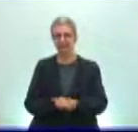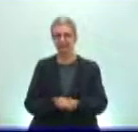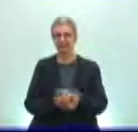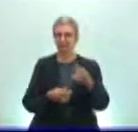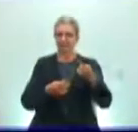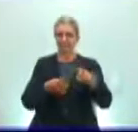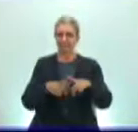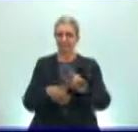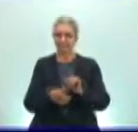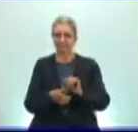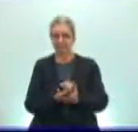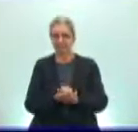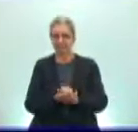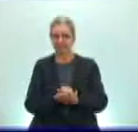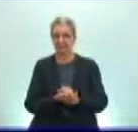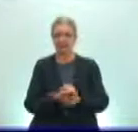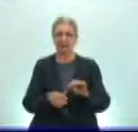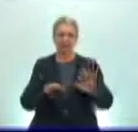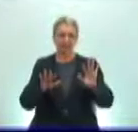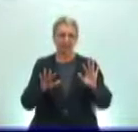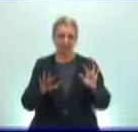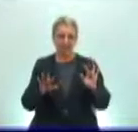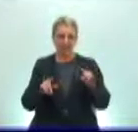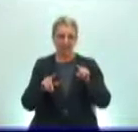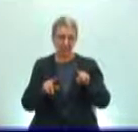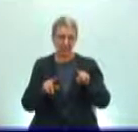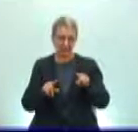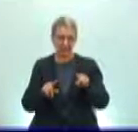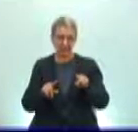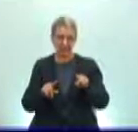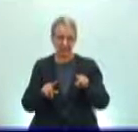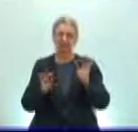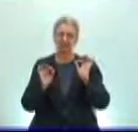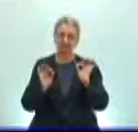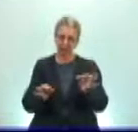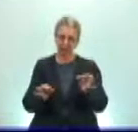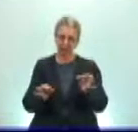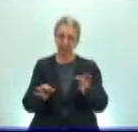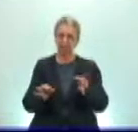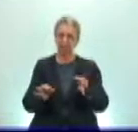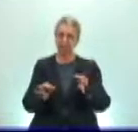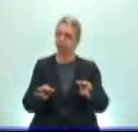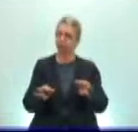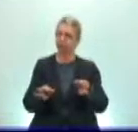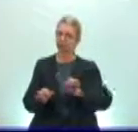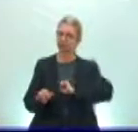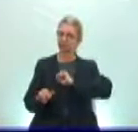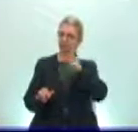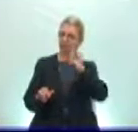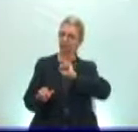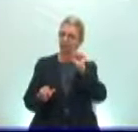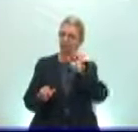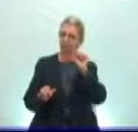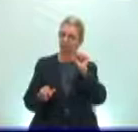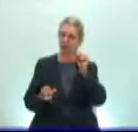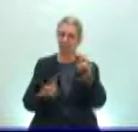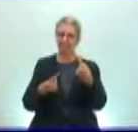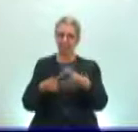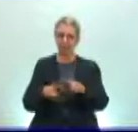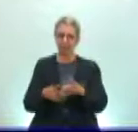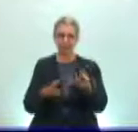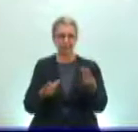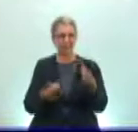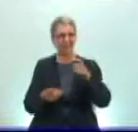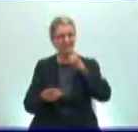Pero a pesar de que la URSS en ese periodo había alcanzado logros significativos, también ocurrieron